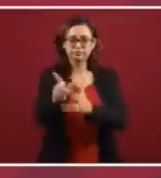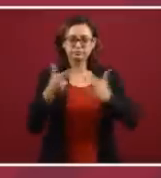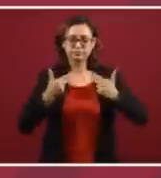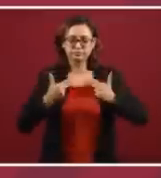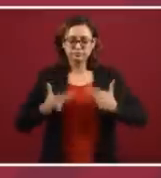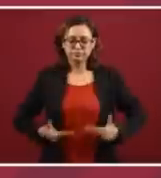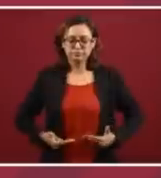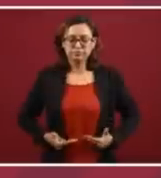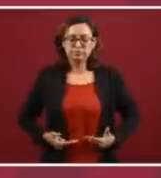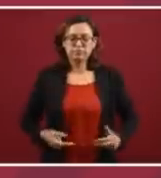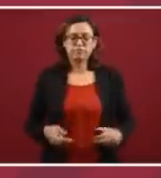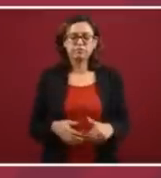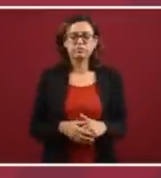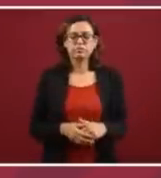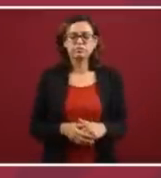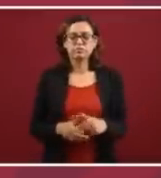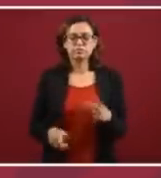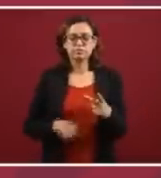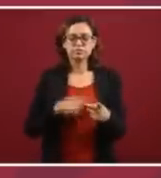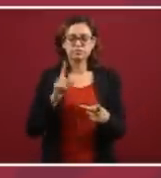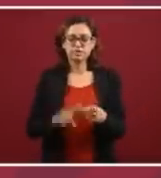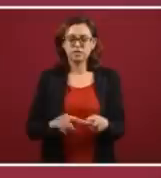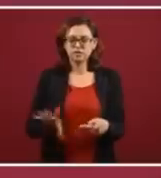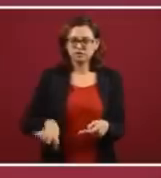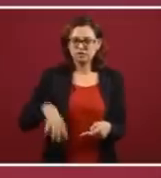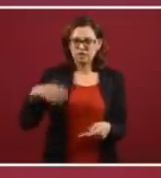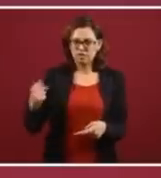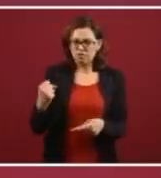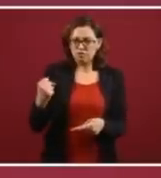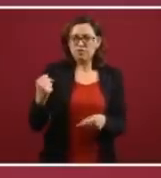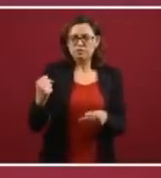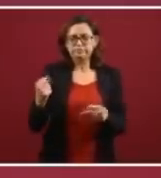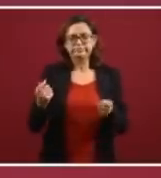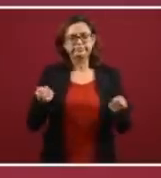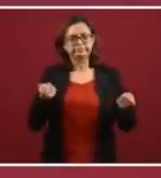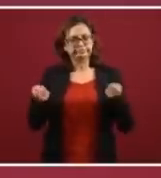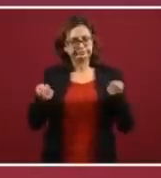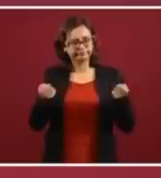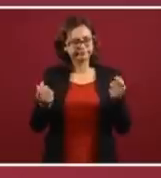humanos, el uso moderado de la fuerza,